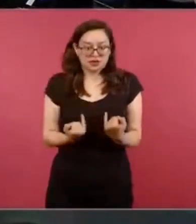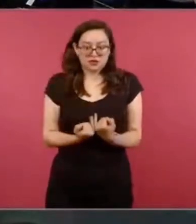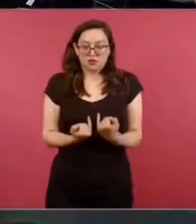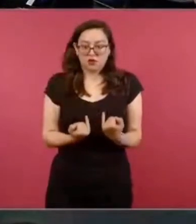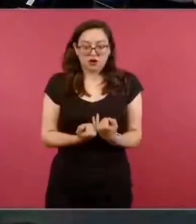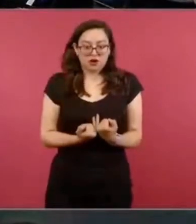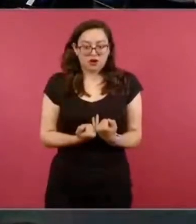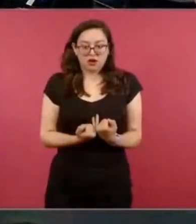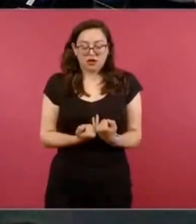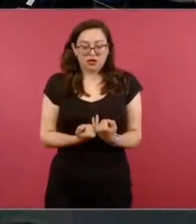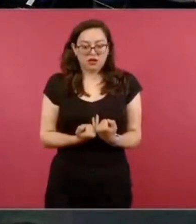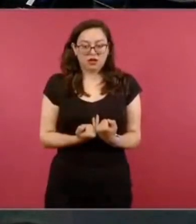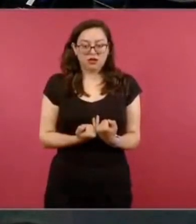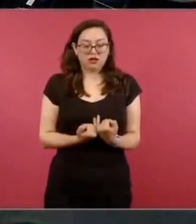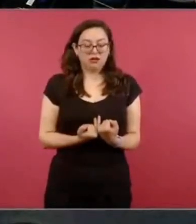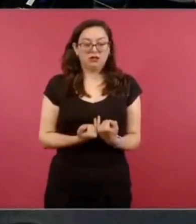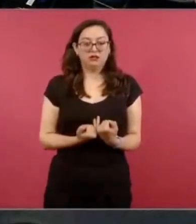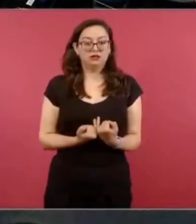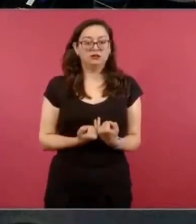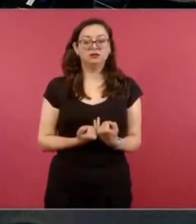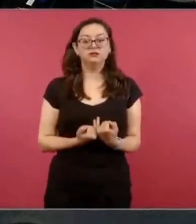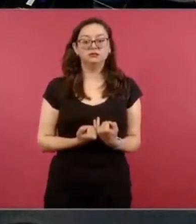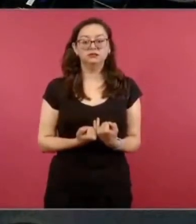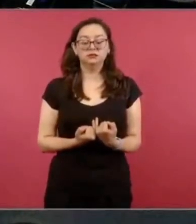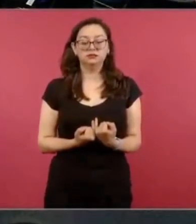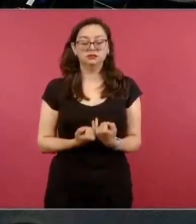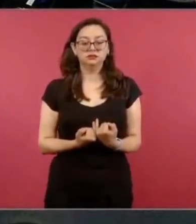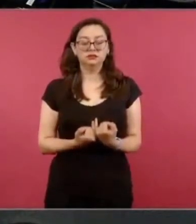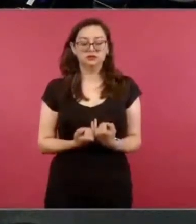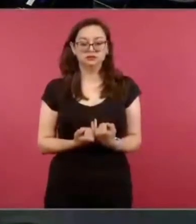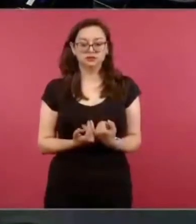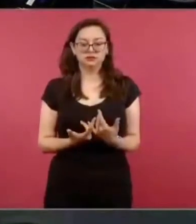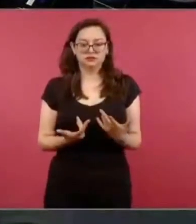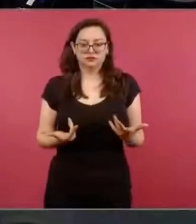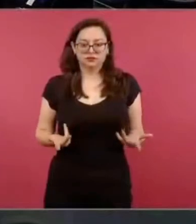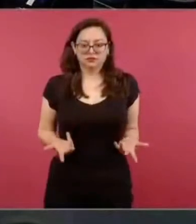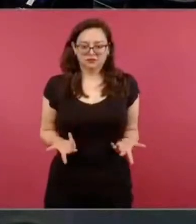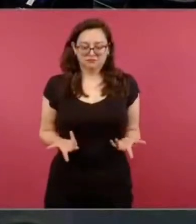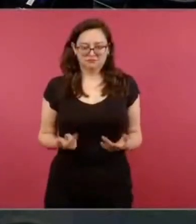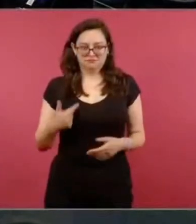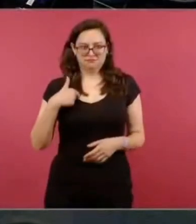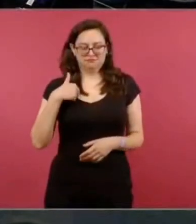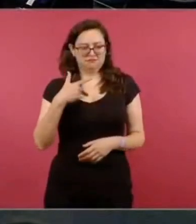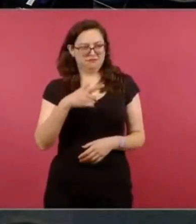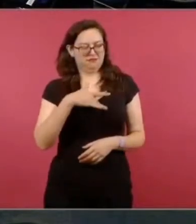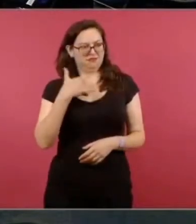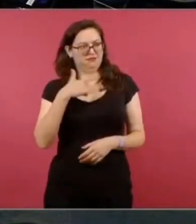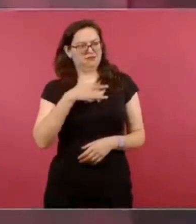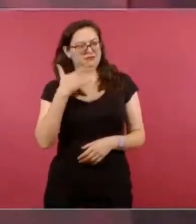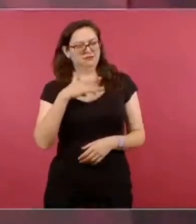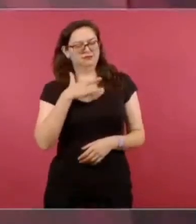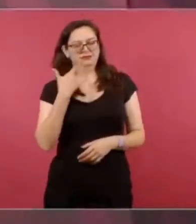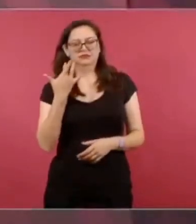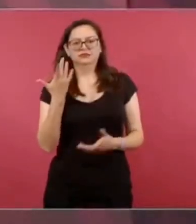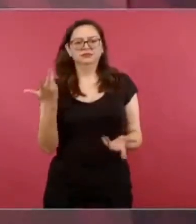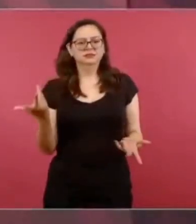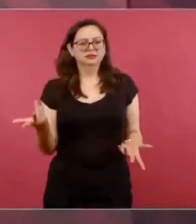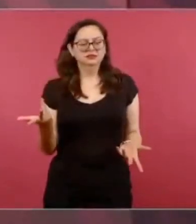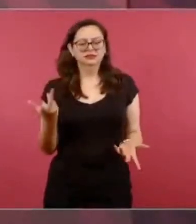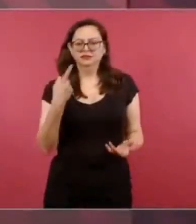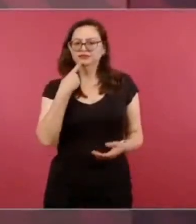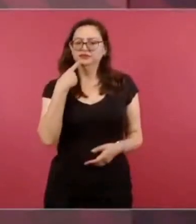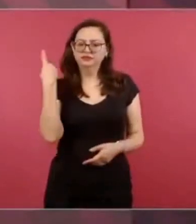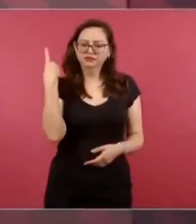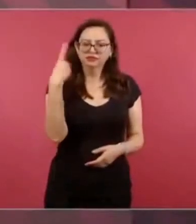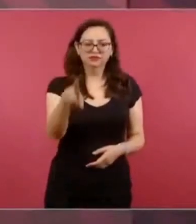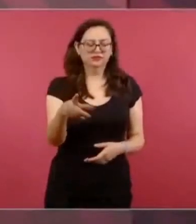es como para que yo proteste a los del jurado del